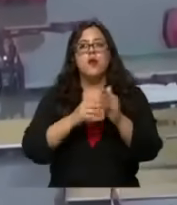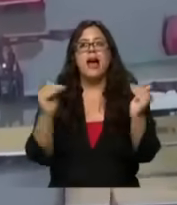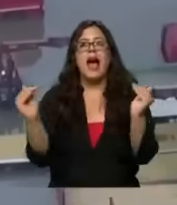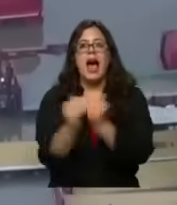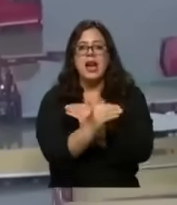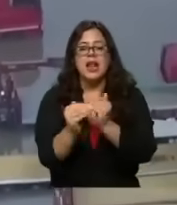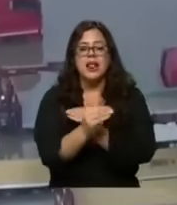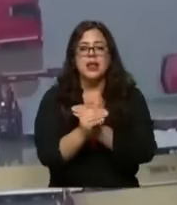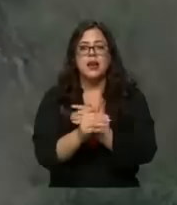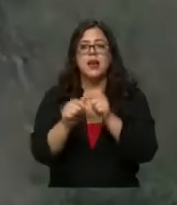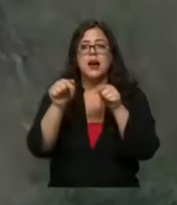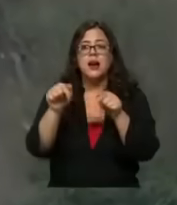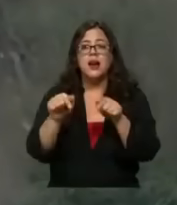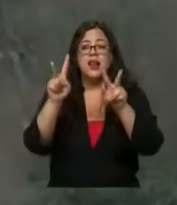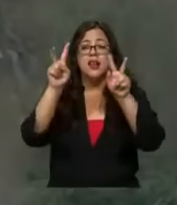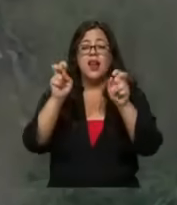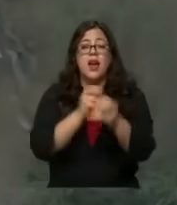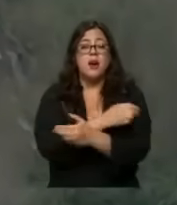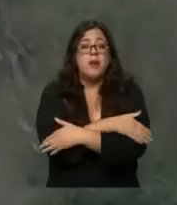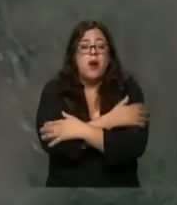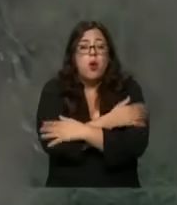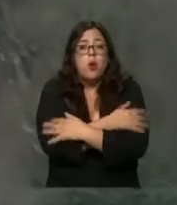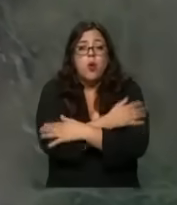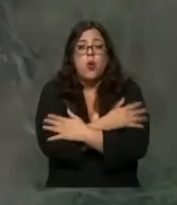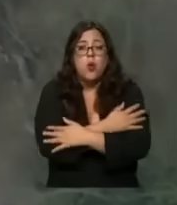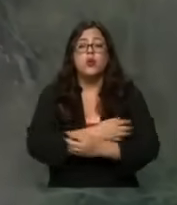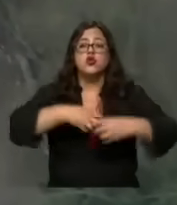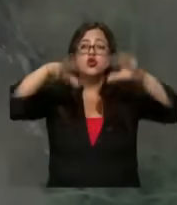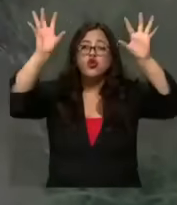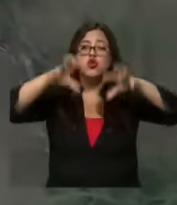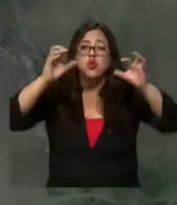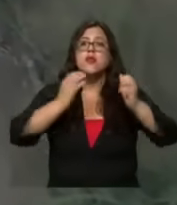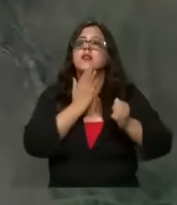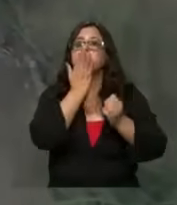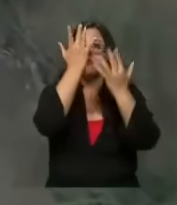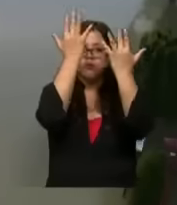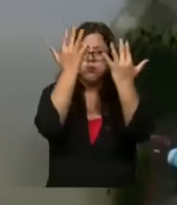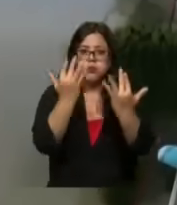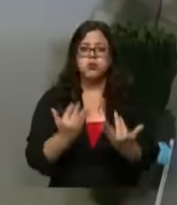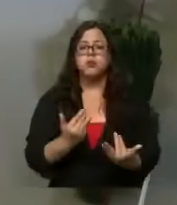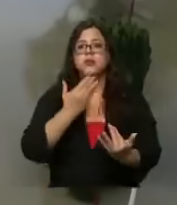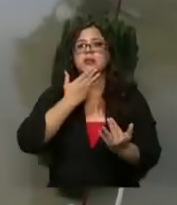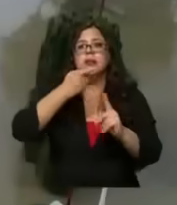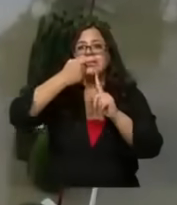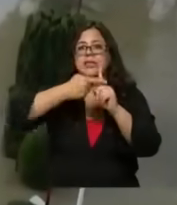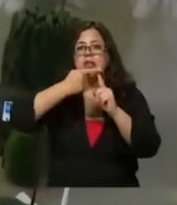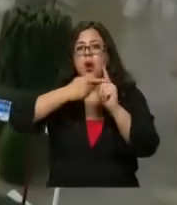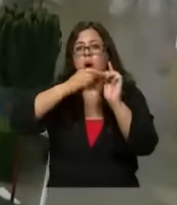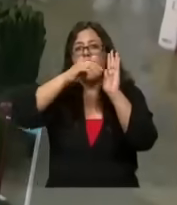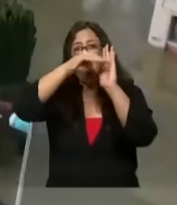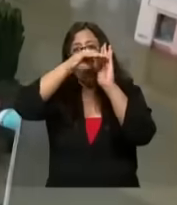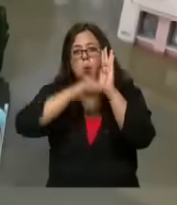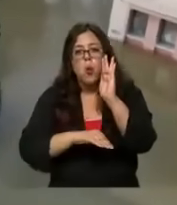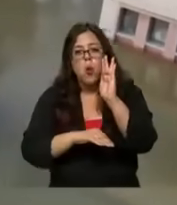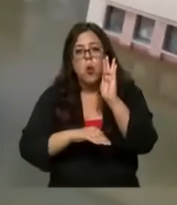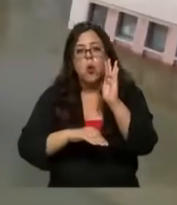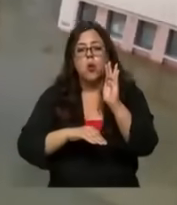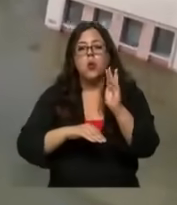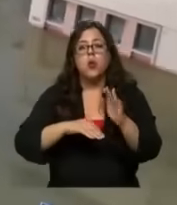Una ola polar que ha estado acompañada de lluvias, de nevadas y de temperaturas bajo cero. En